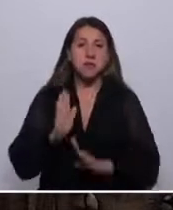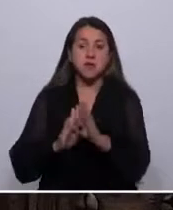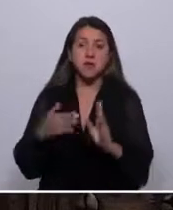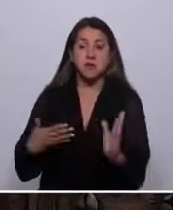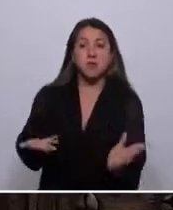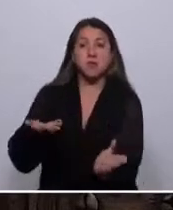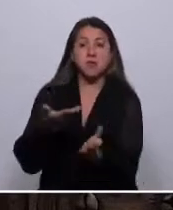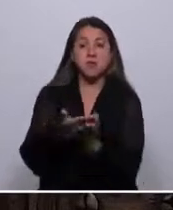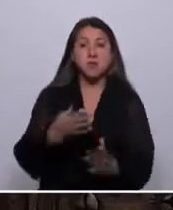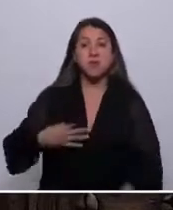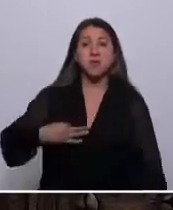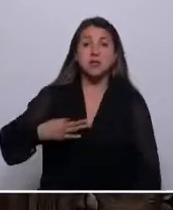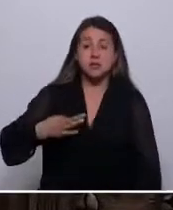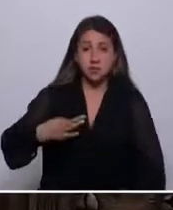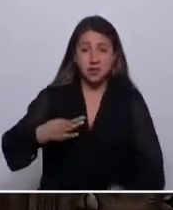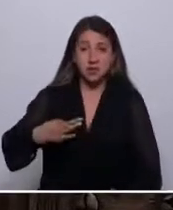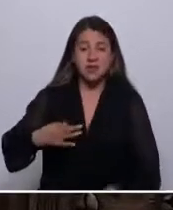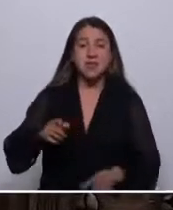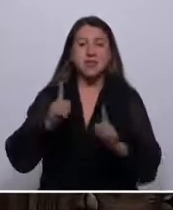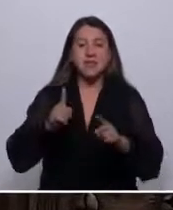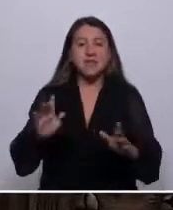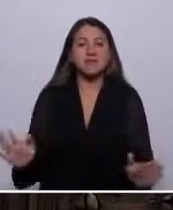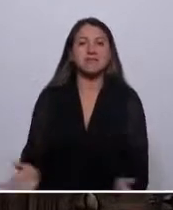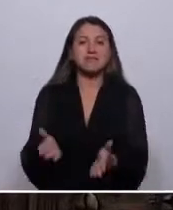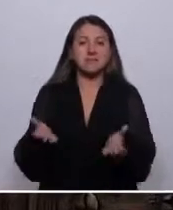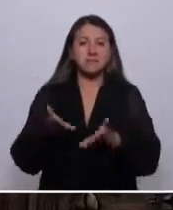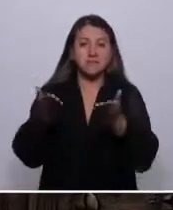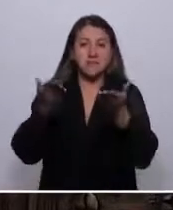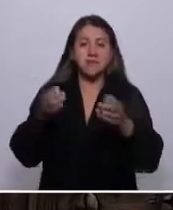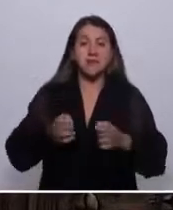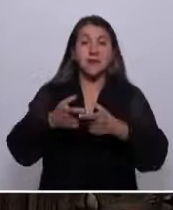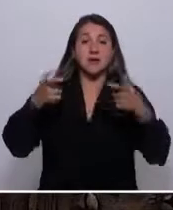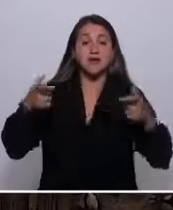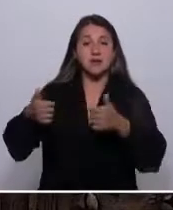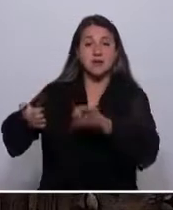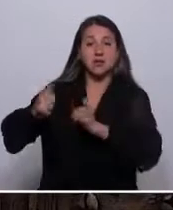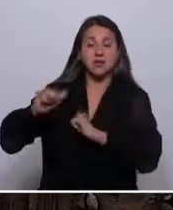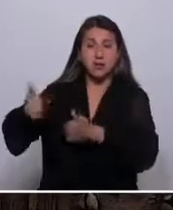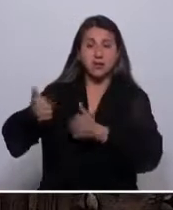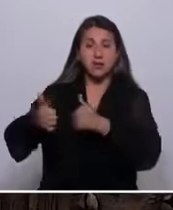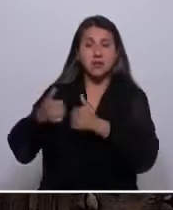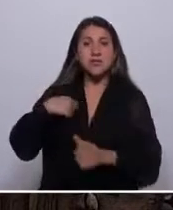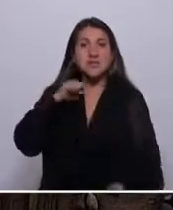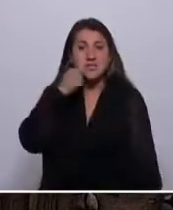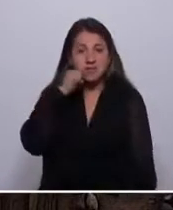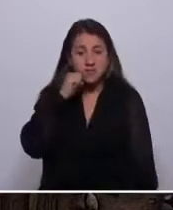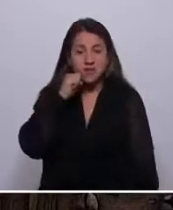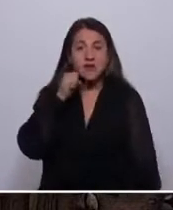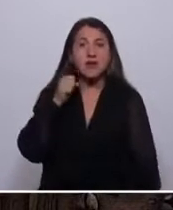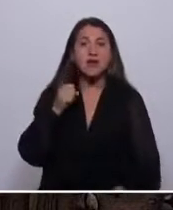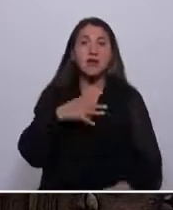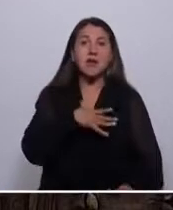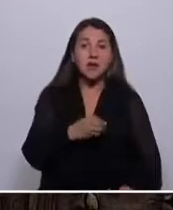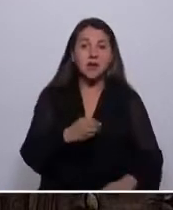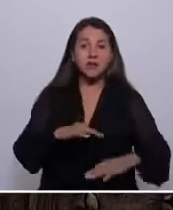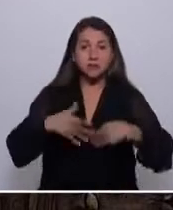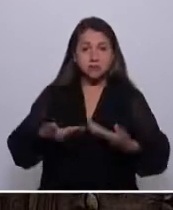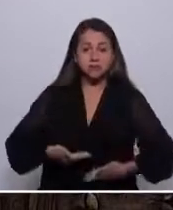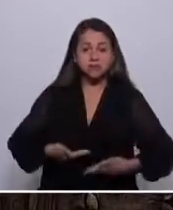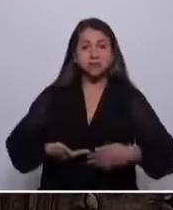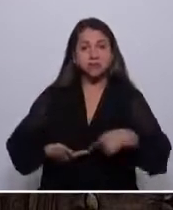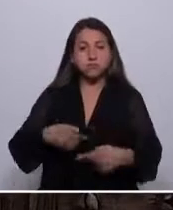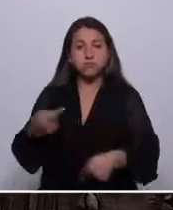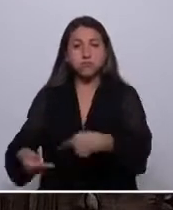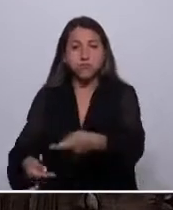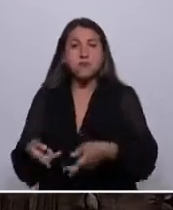la ciudadanía debe incentivar el enorme desafío que significa traer hijos al mundo y permitirles a